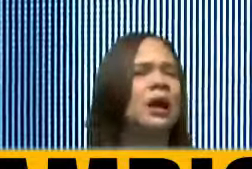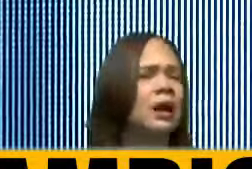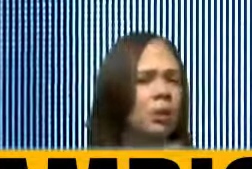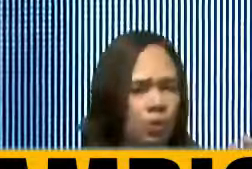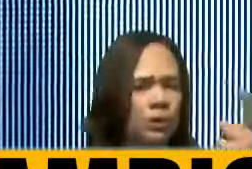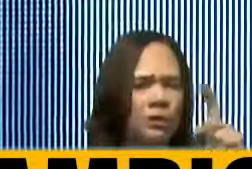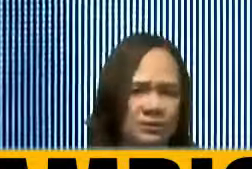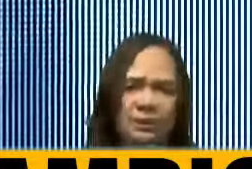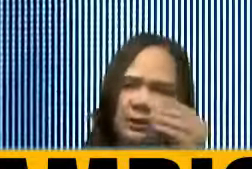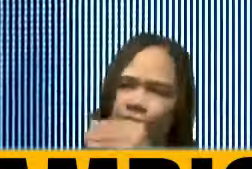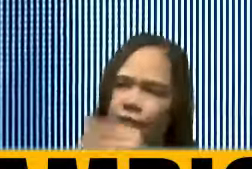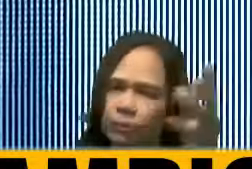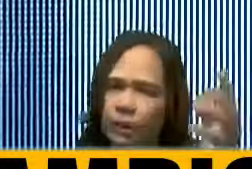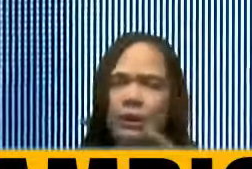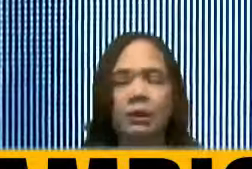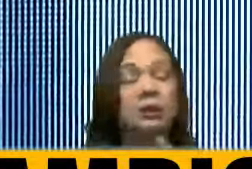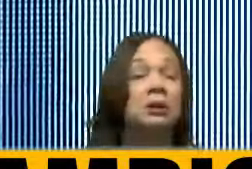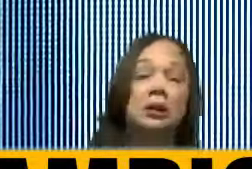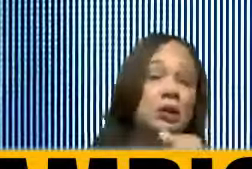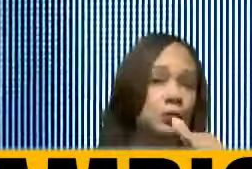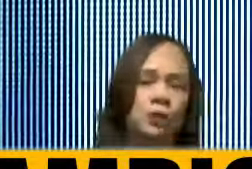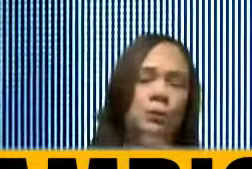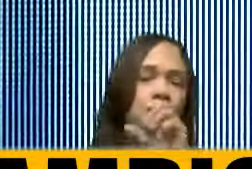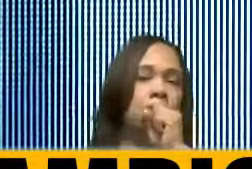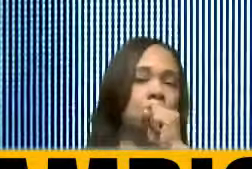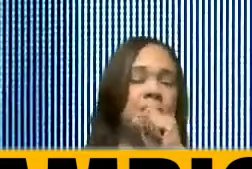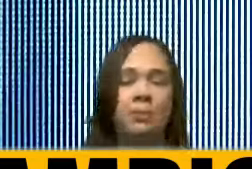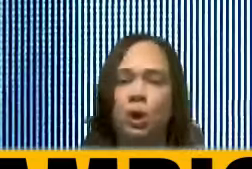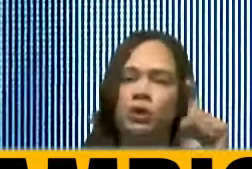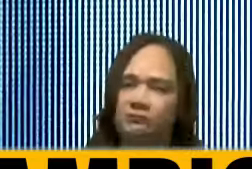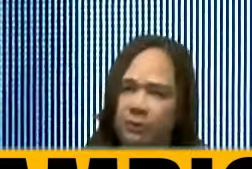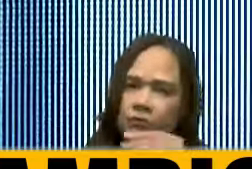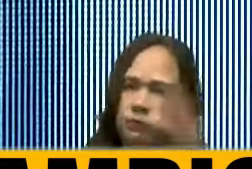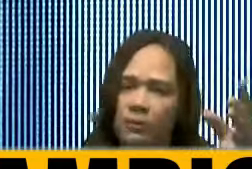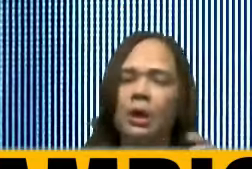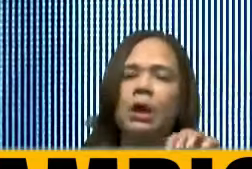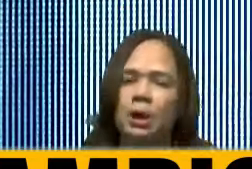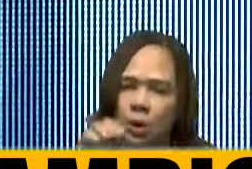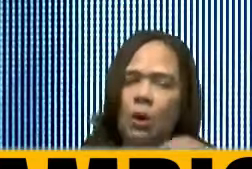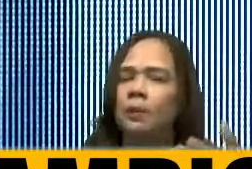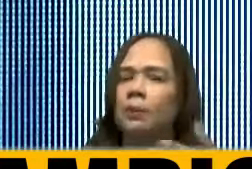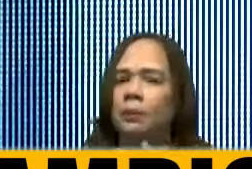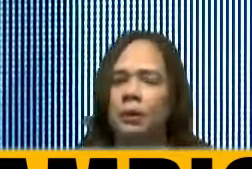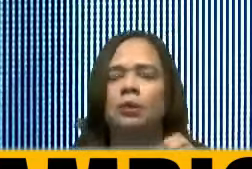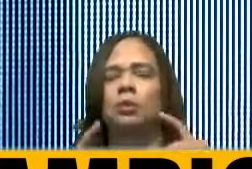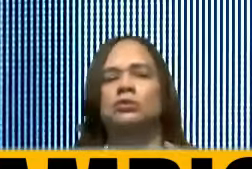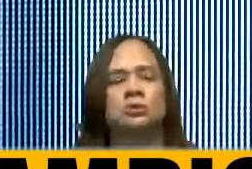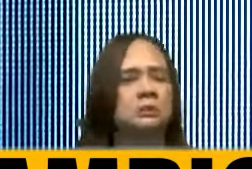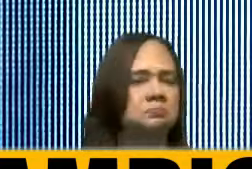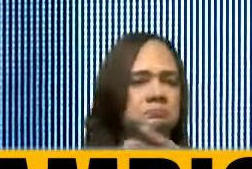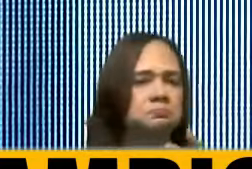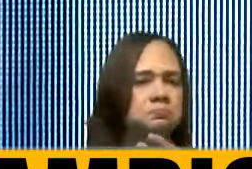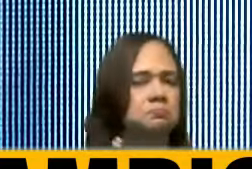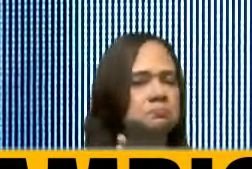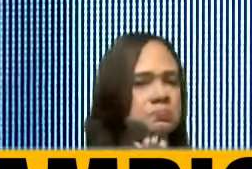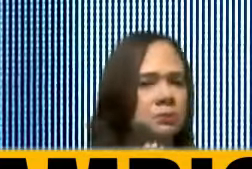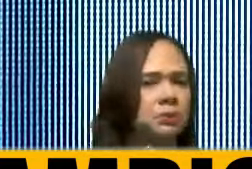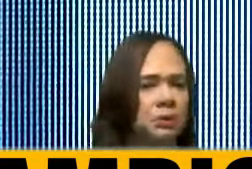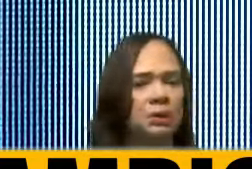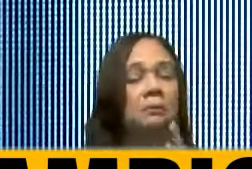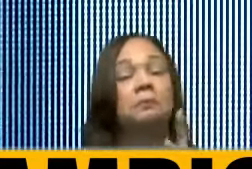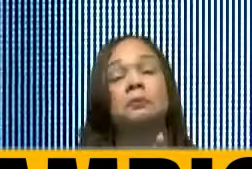tenemos que comunicar que quizás no estamos comunicando pero los indicadores en educación están mejorando en todas las áreas que